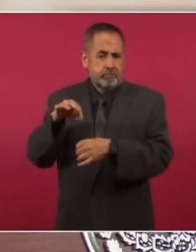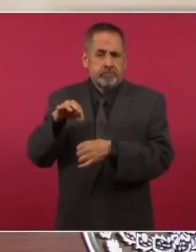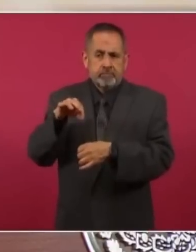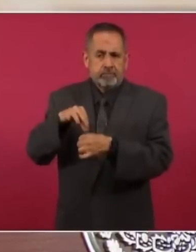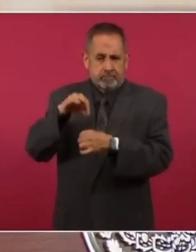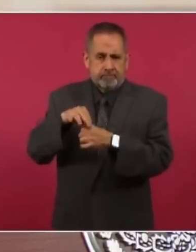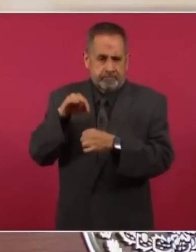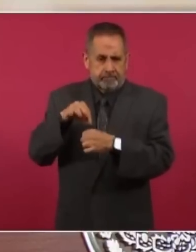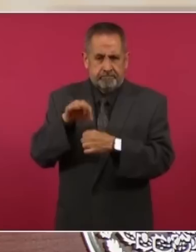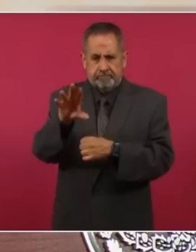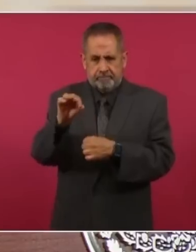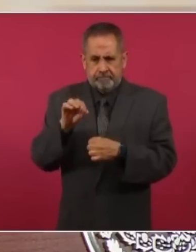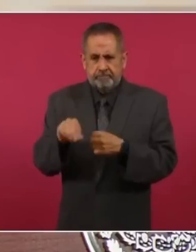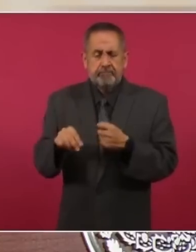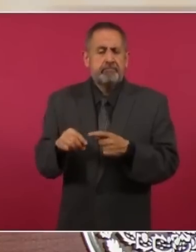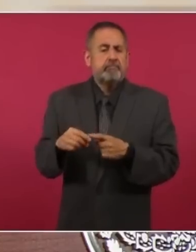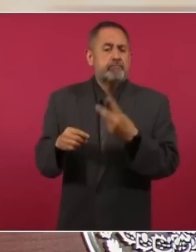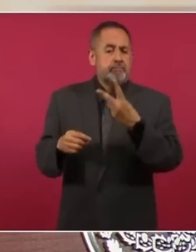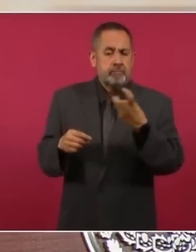plurinominales,